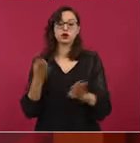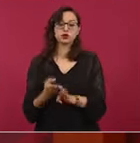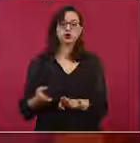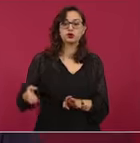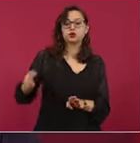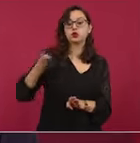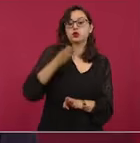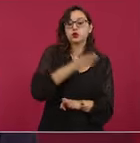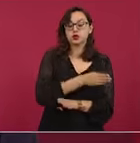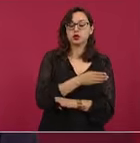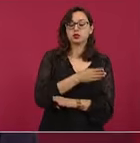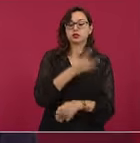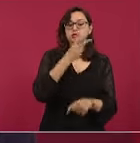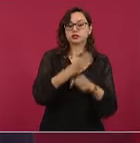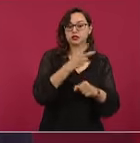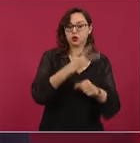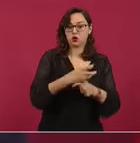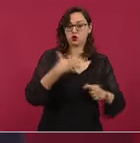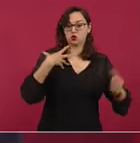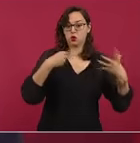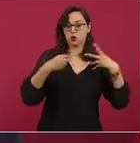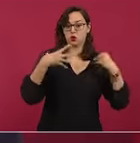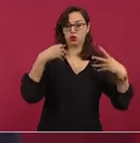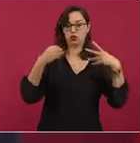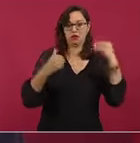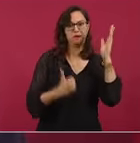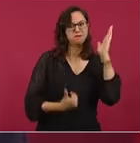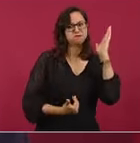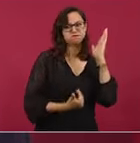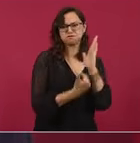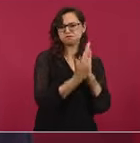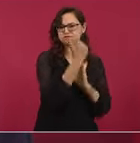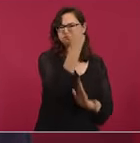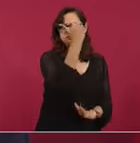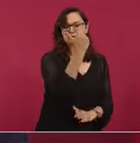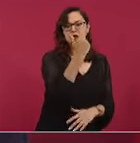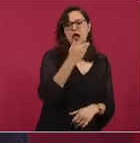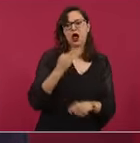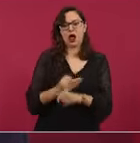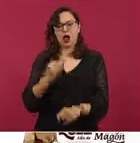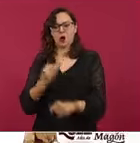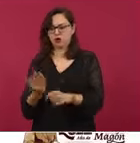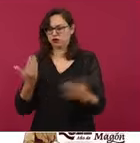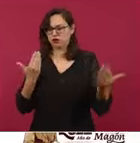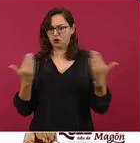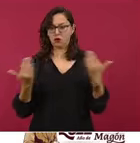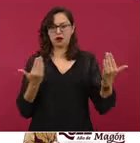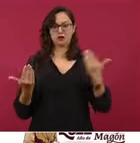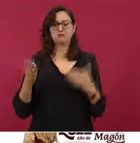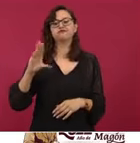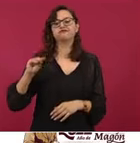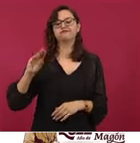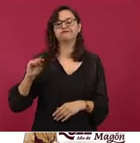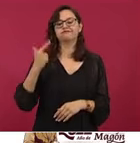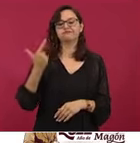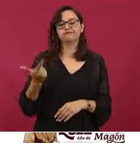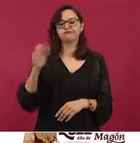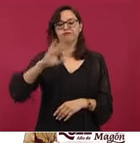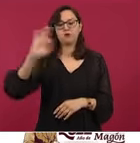cresta o pico de la segunda ola. Desde ese punto tenemos una reducción de 97% en